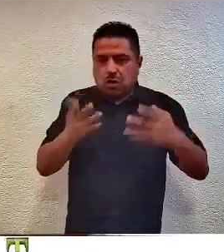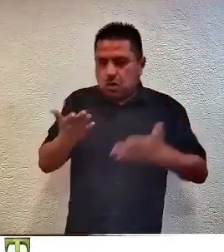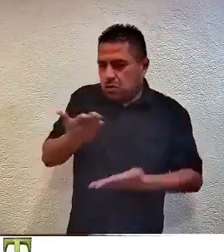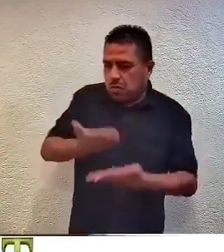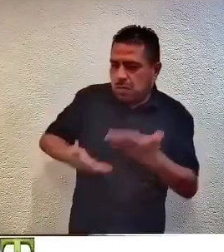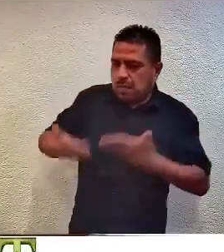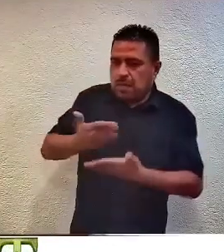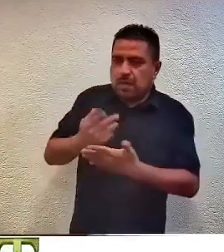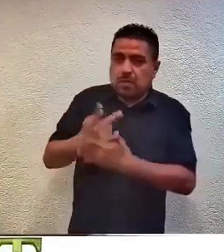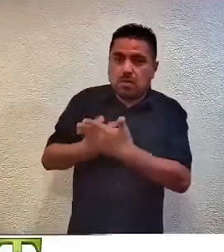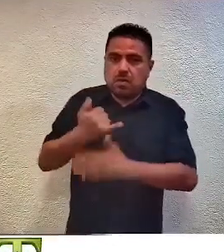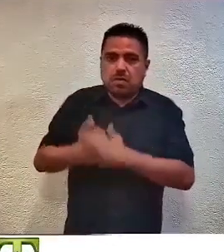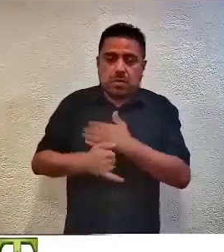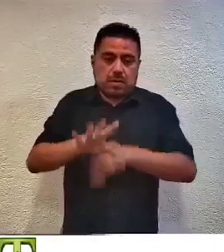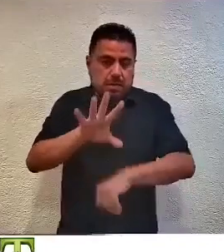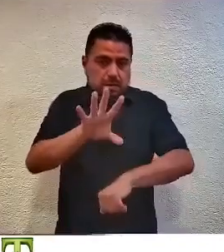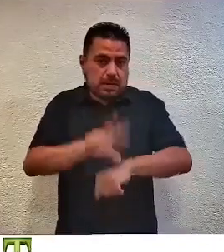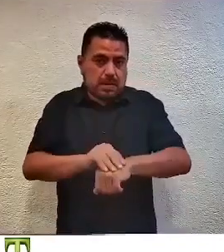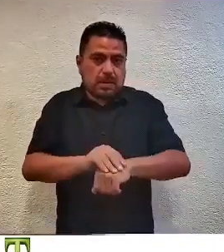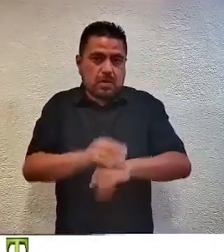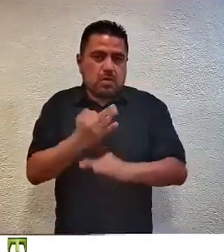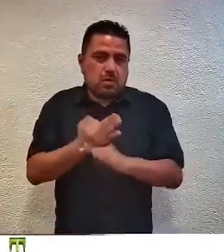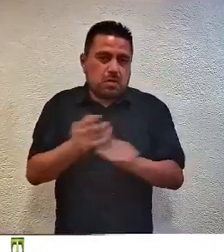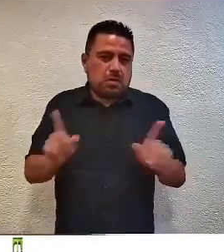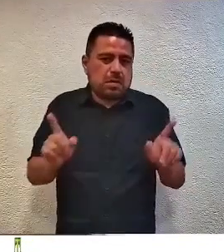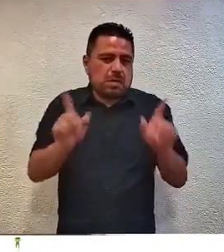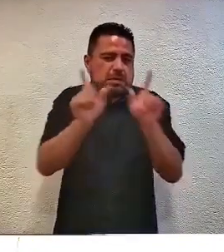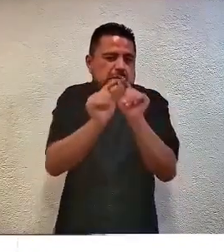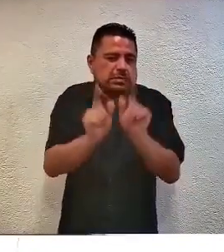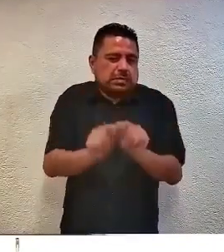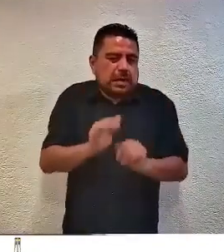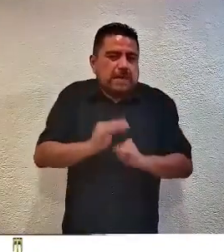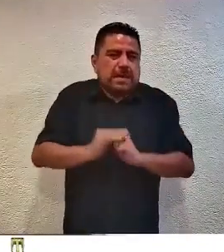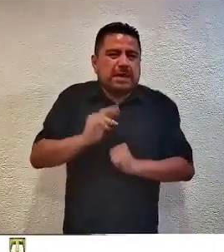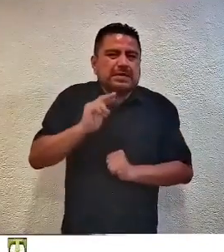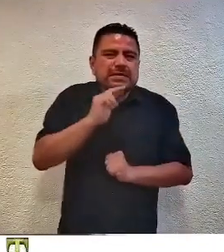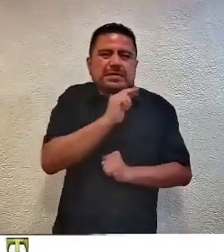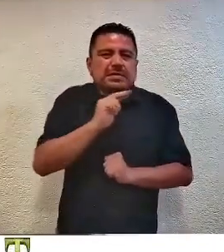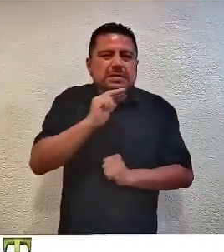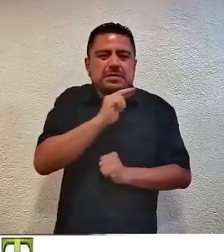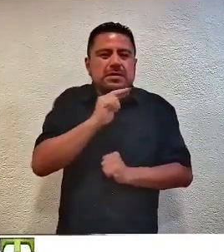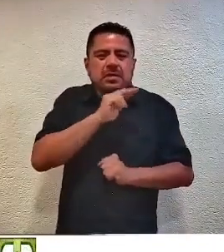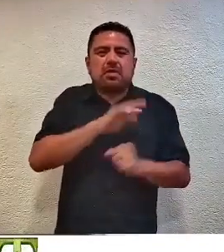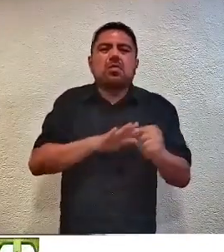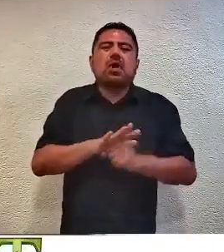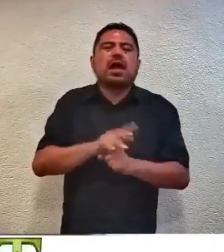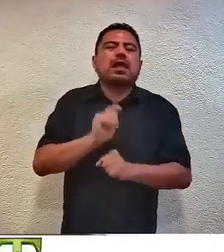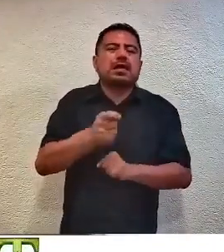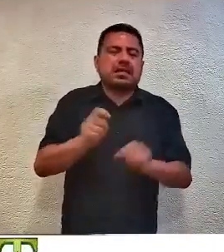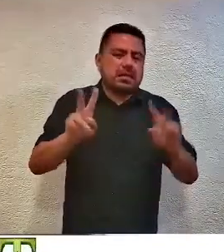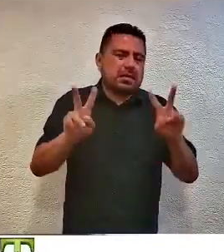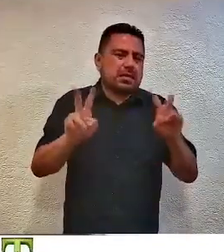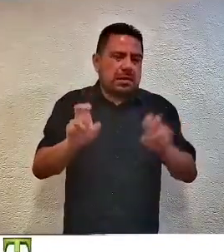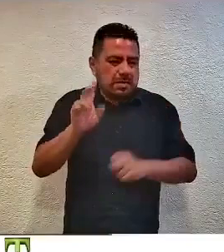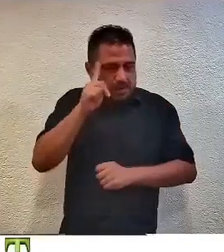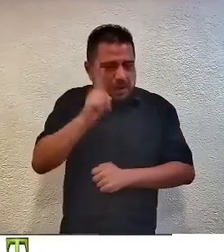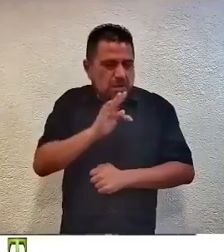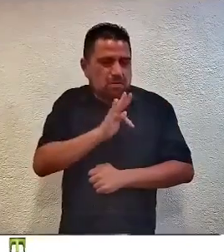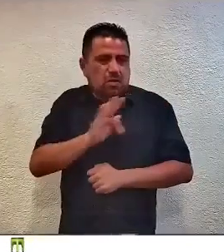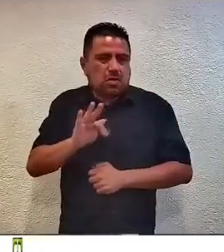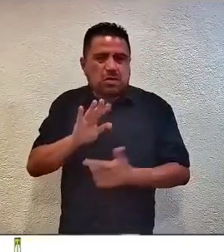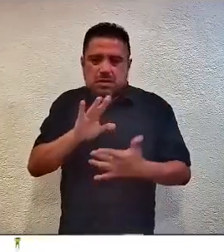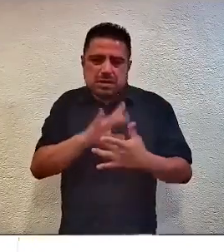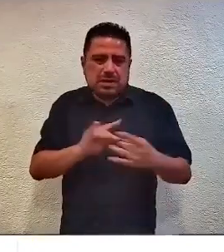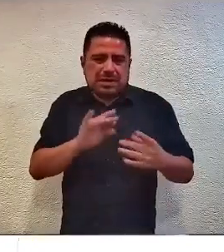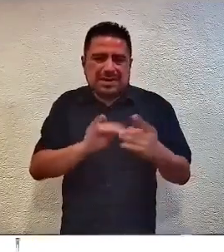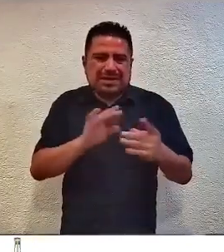proyecto. Y si me permiten, haré un resumen muy rápido del asunto para poder señalar